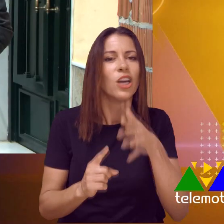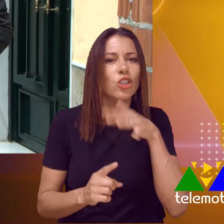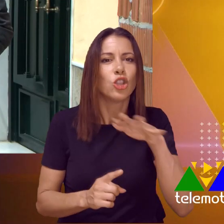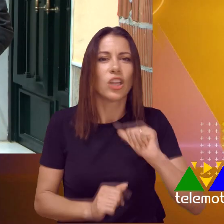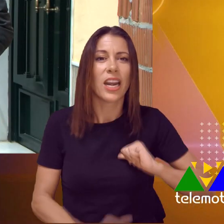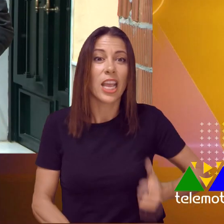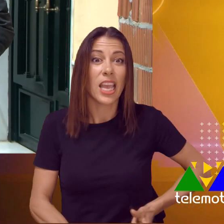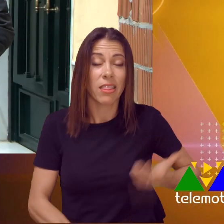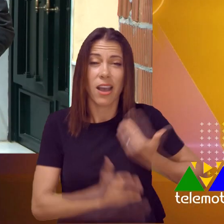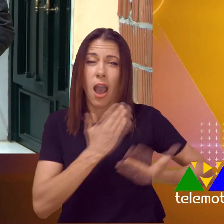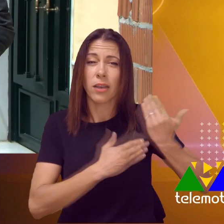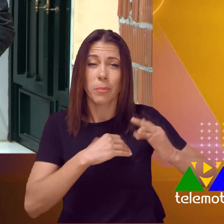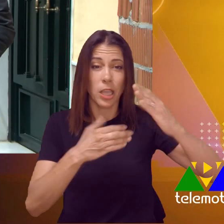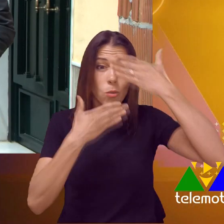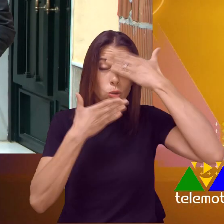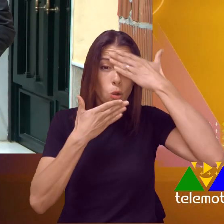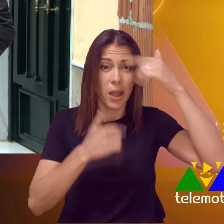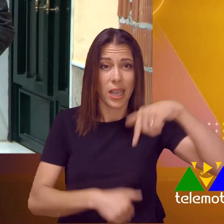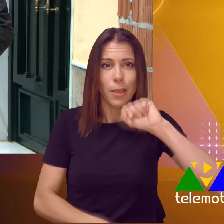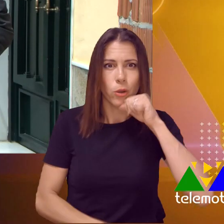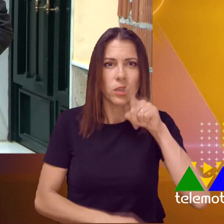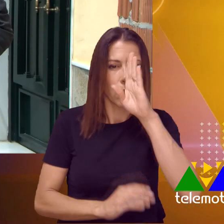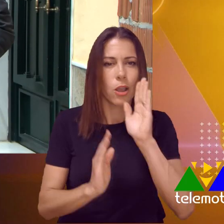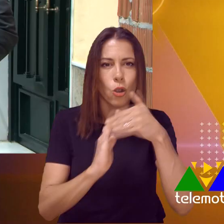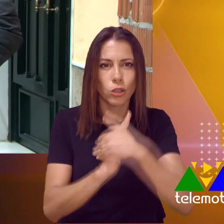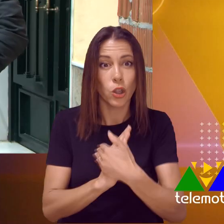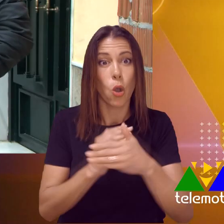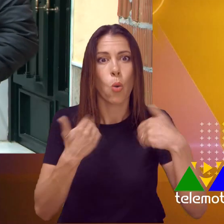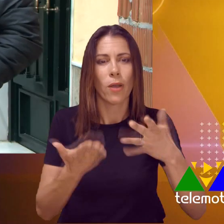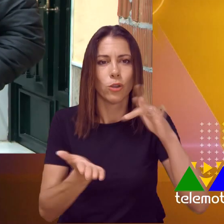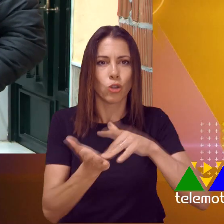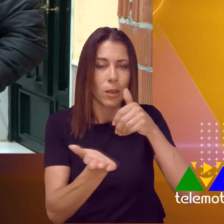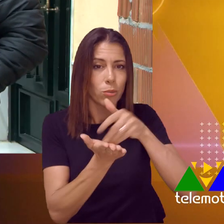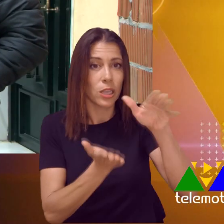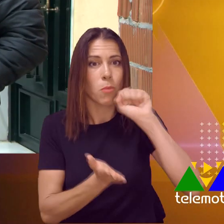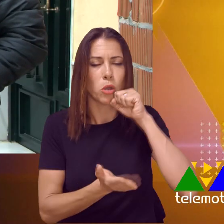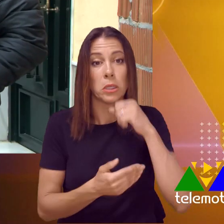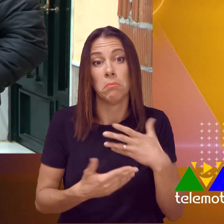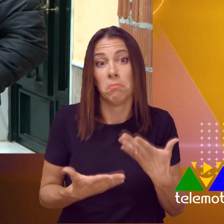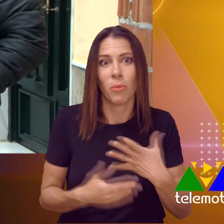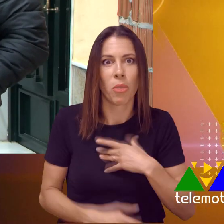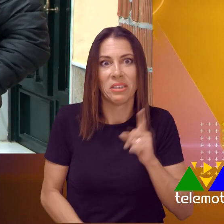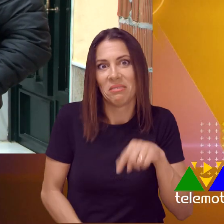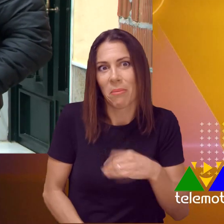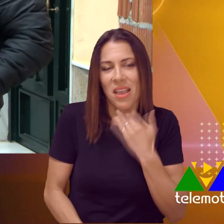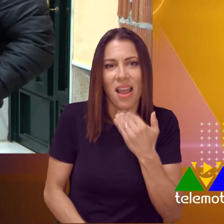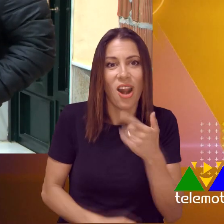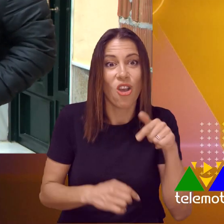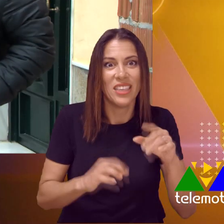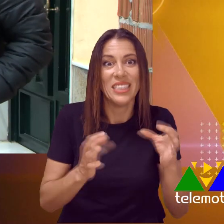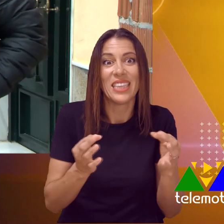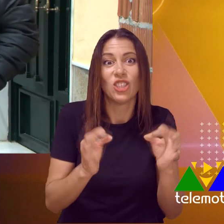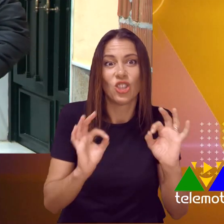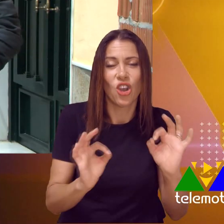de los musulmanes de Motril habían escondido cuando fueron expulsados de Motril. A lo mejor aparecía también el tesoro del Camino a las Cañas, nunca lo